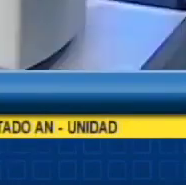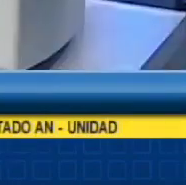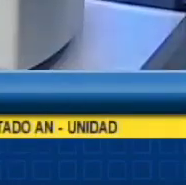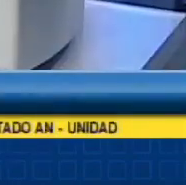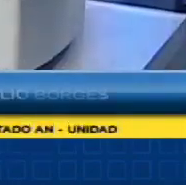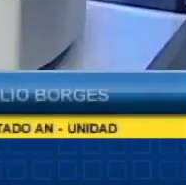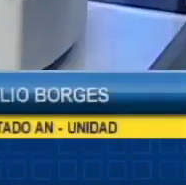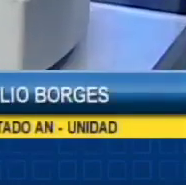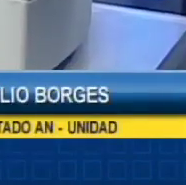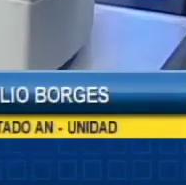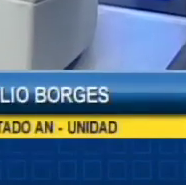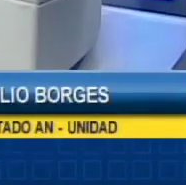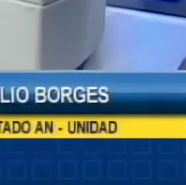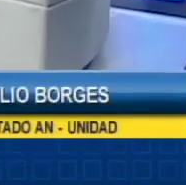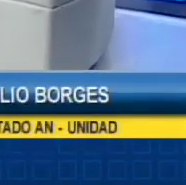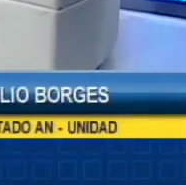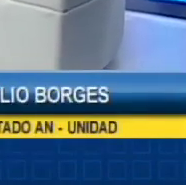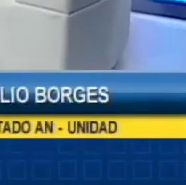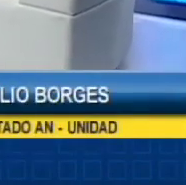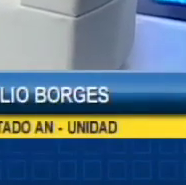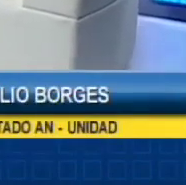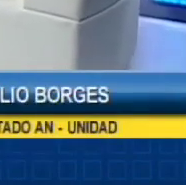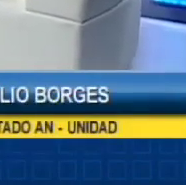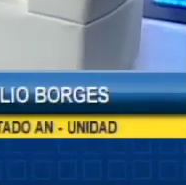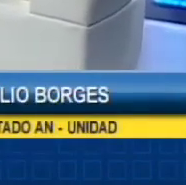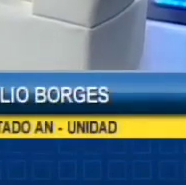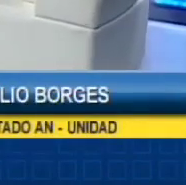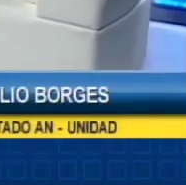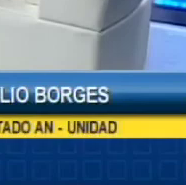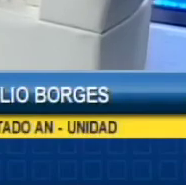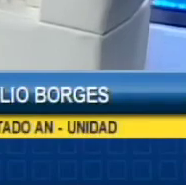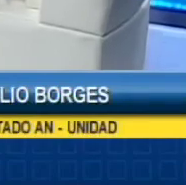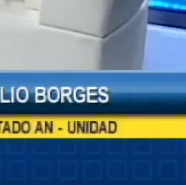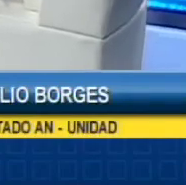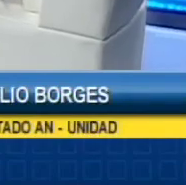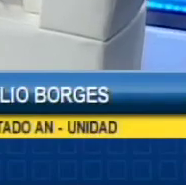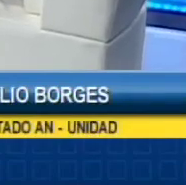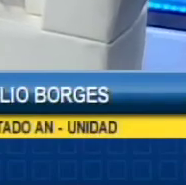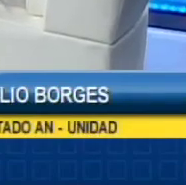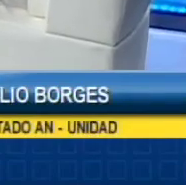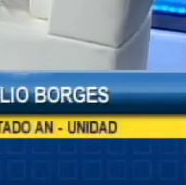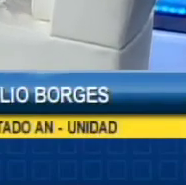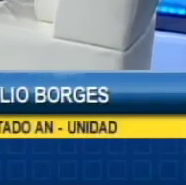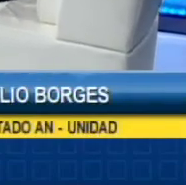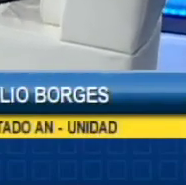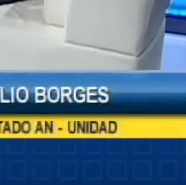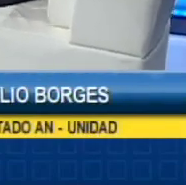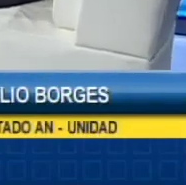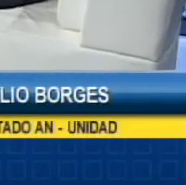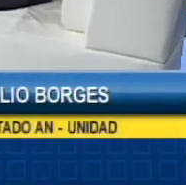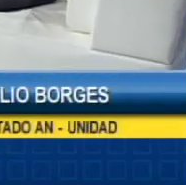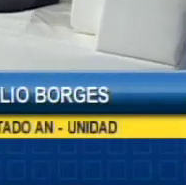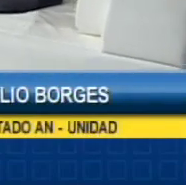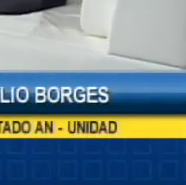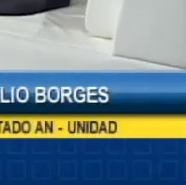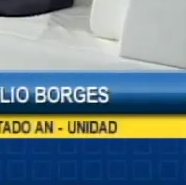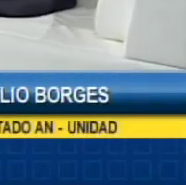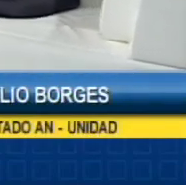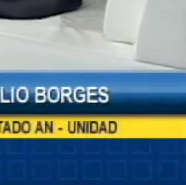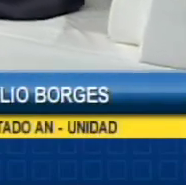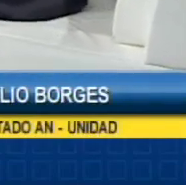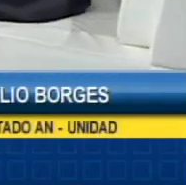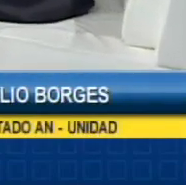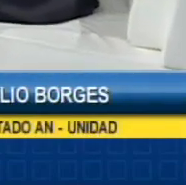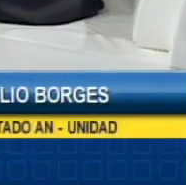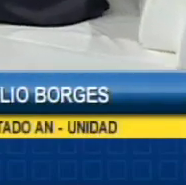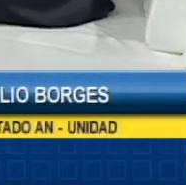y quiero hacer una confesión aquí con los televidentes, se me acaba de ocurrir esta pregunta en función, porque cuando uno hace una entrevista uno va pensando y